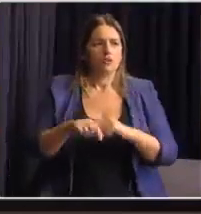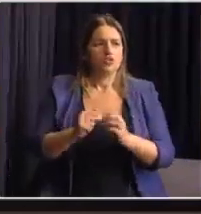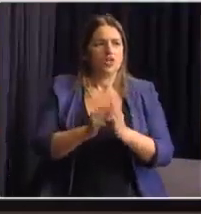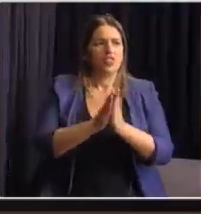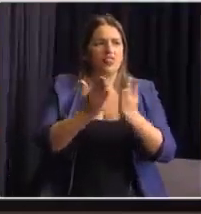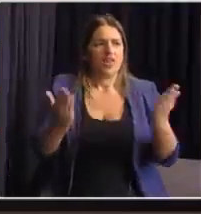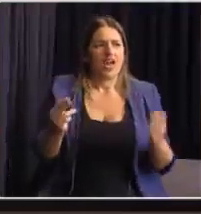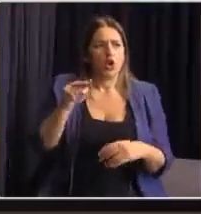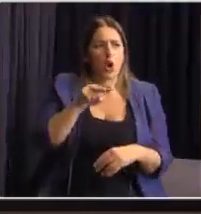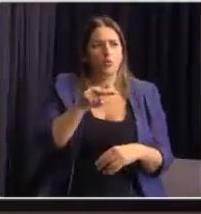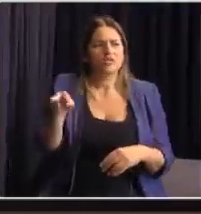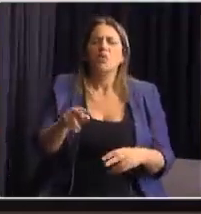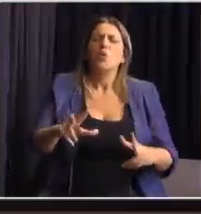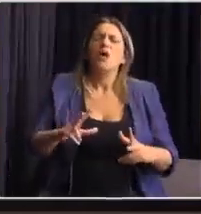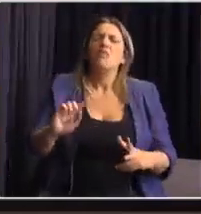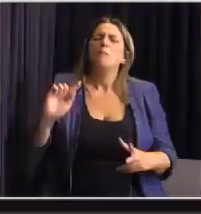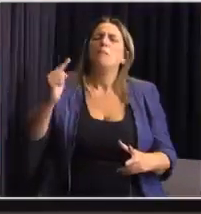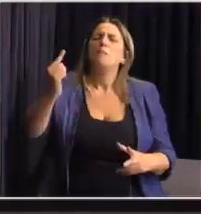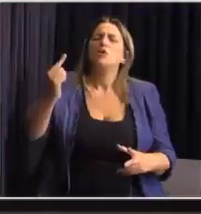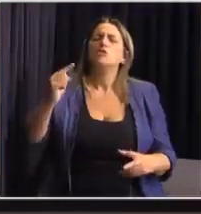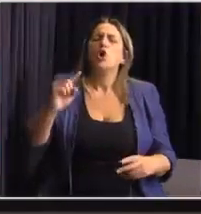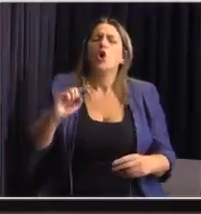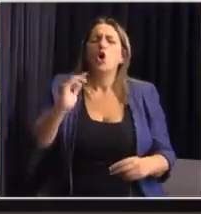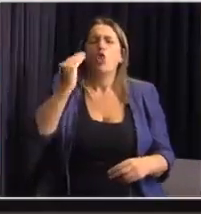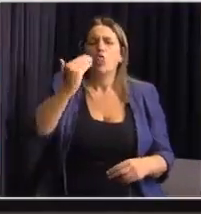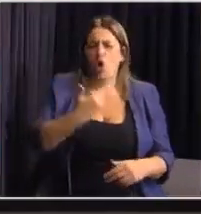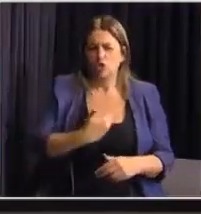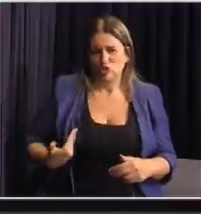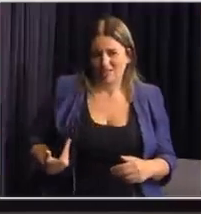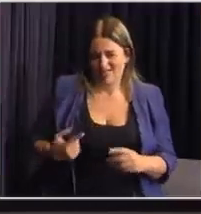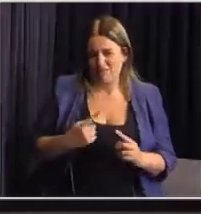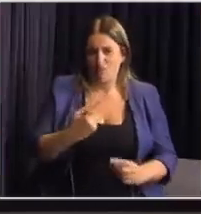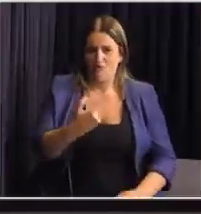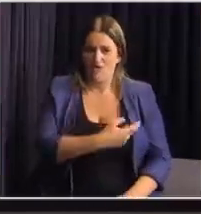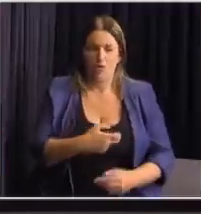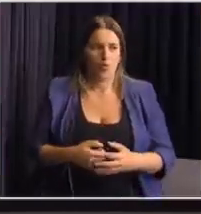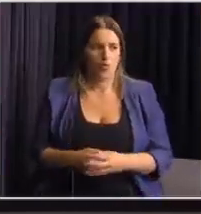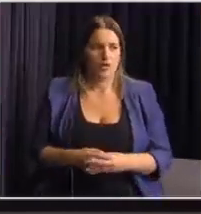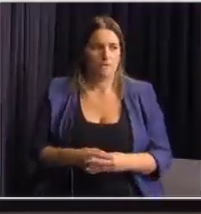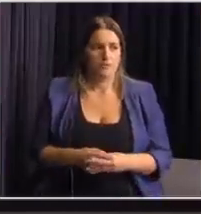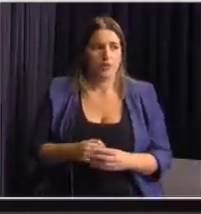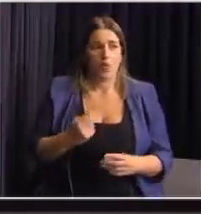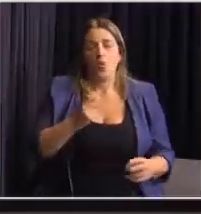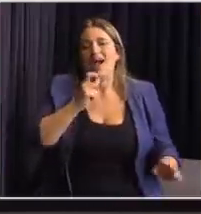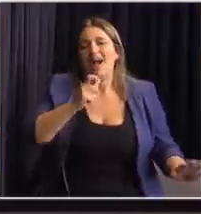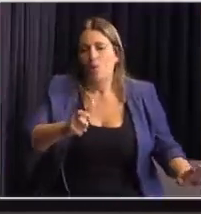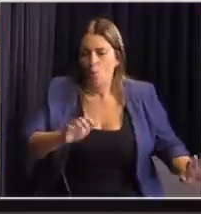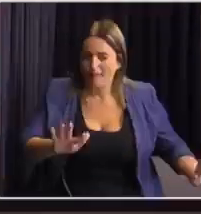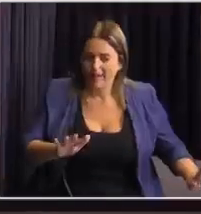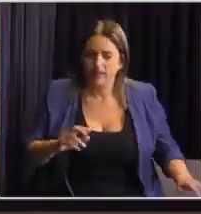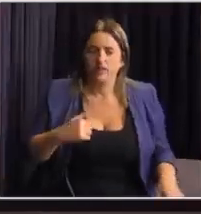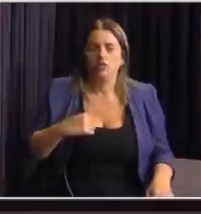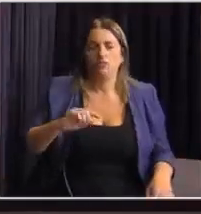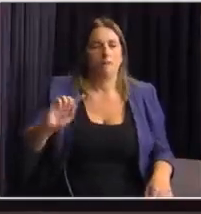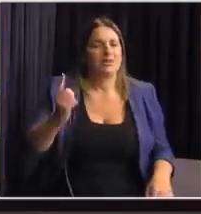El Observador. Cuando se priorizó a los docentes en el plan de vacunación, uno de los argumentos, o el principal argumento, aparte creo